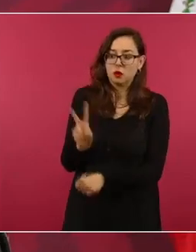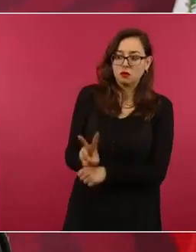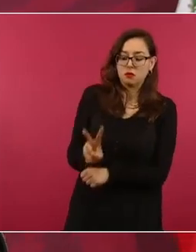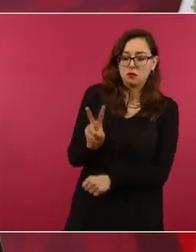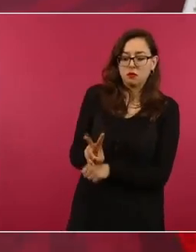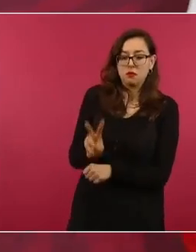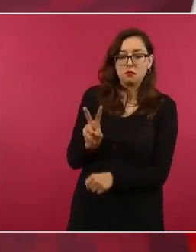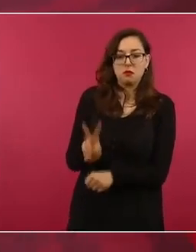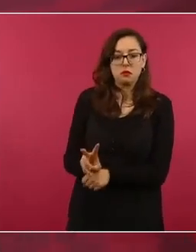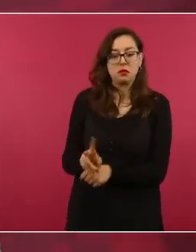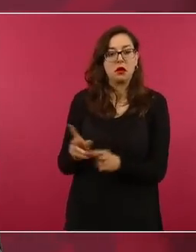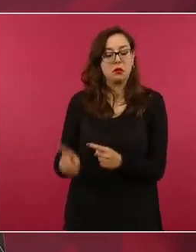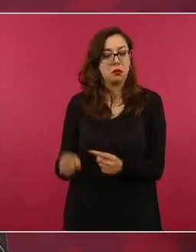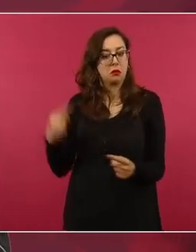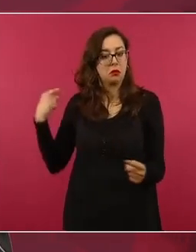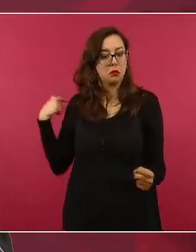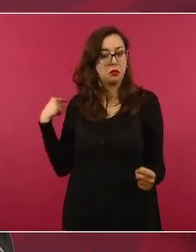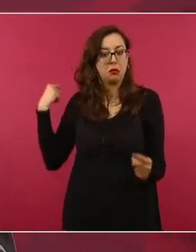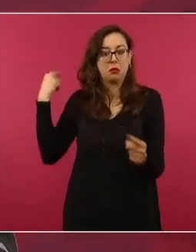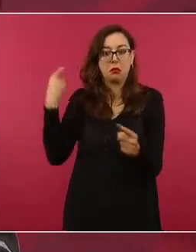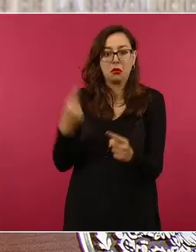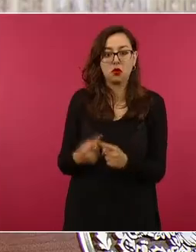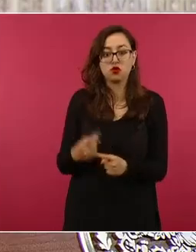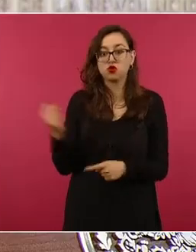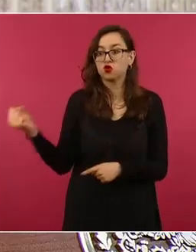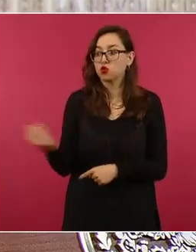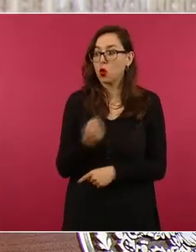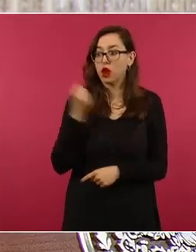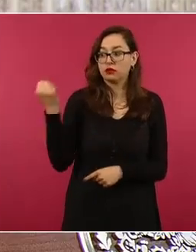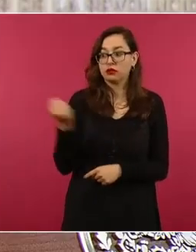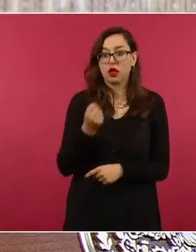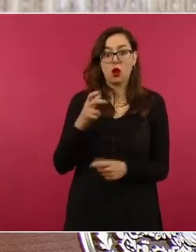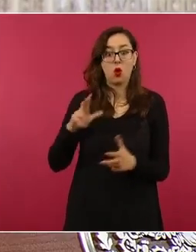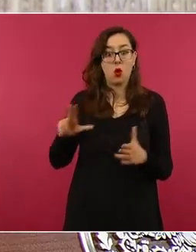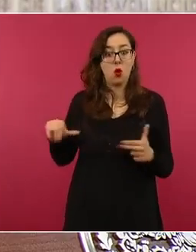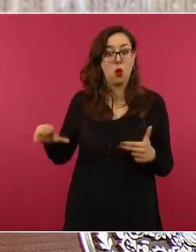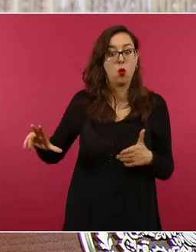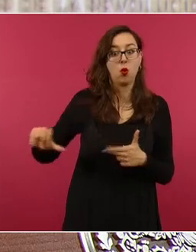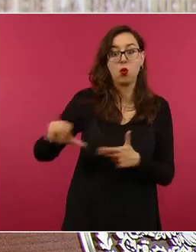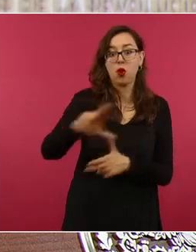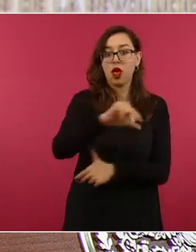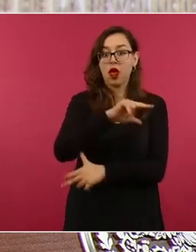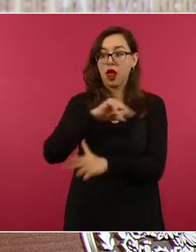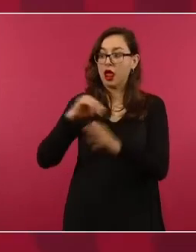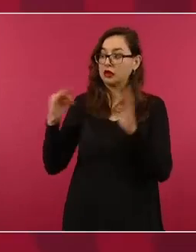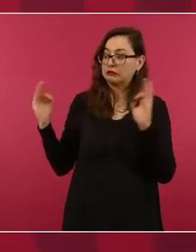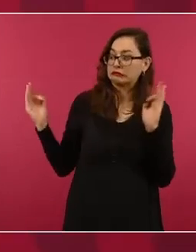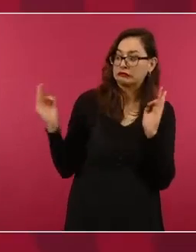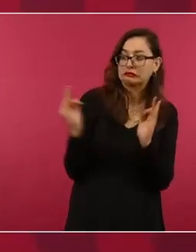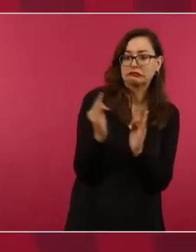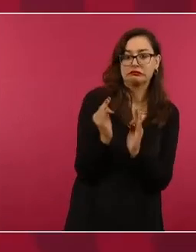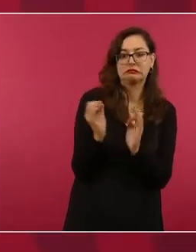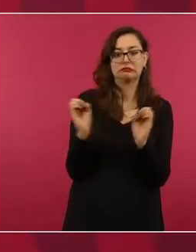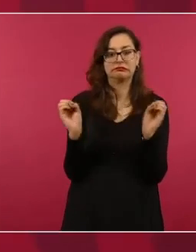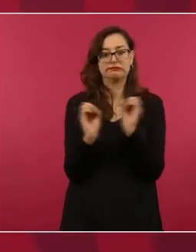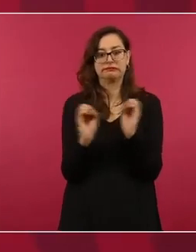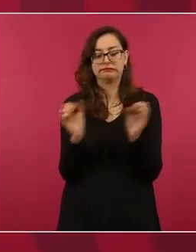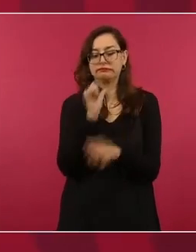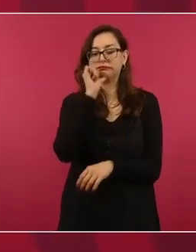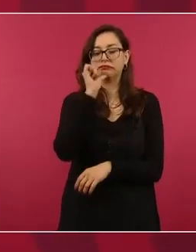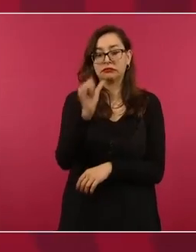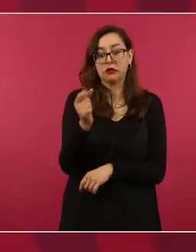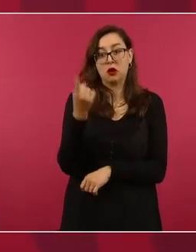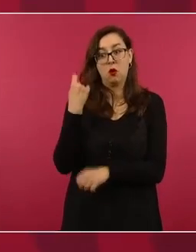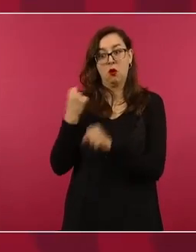no hemos tenido huracanes como el año pasado, como el antepasado.